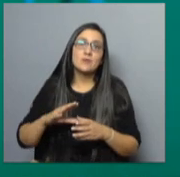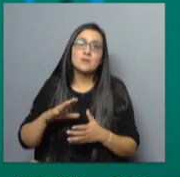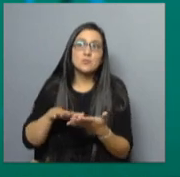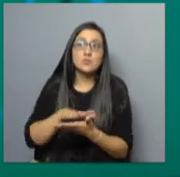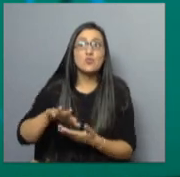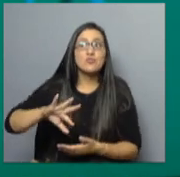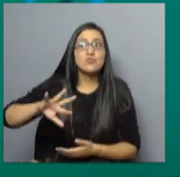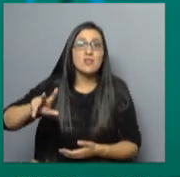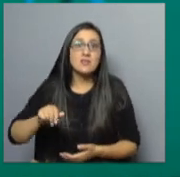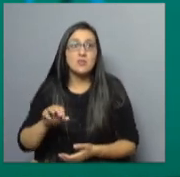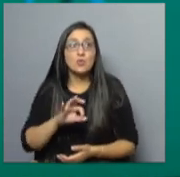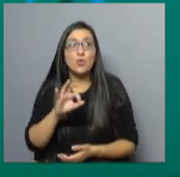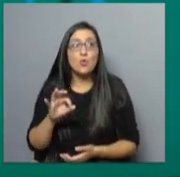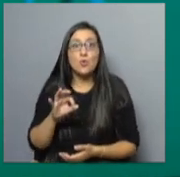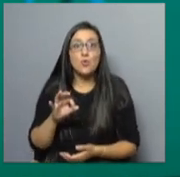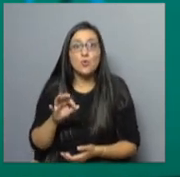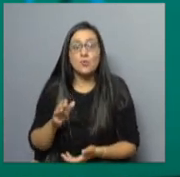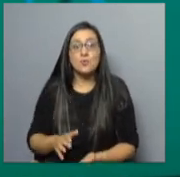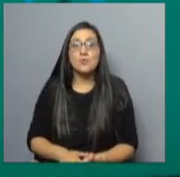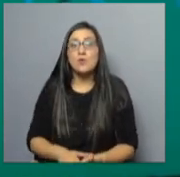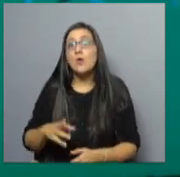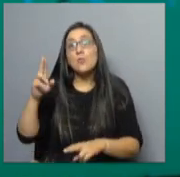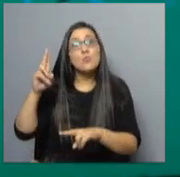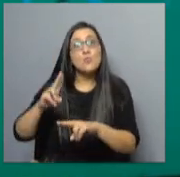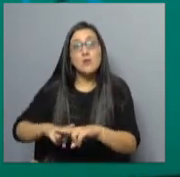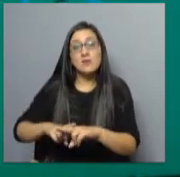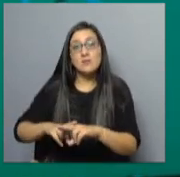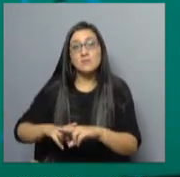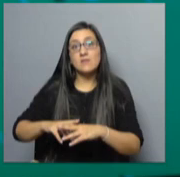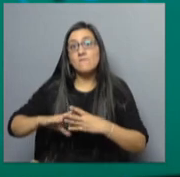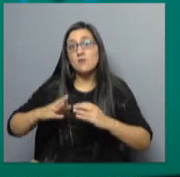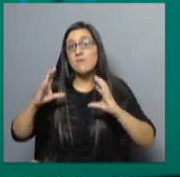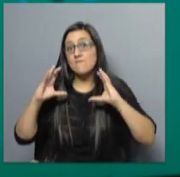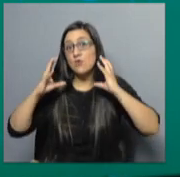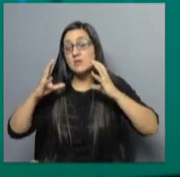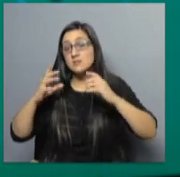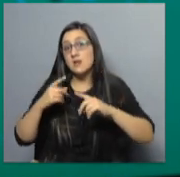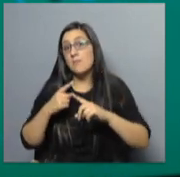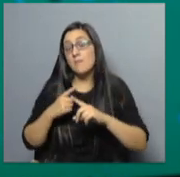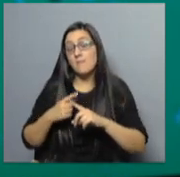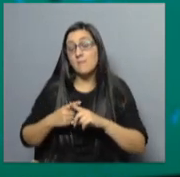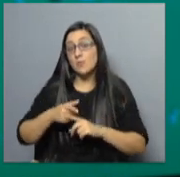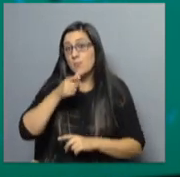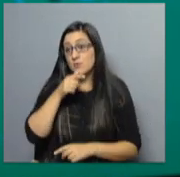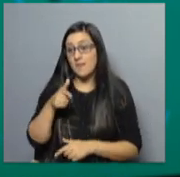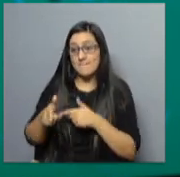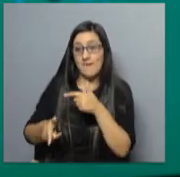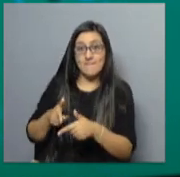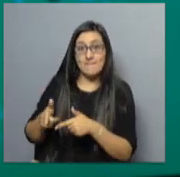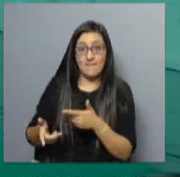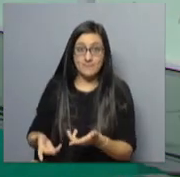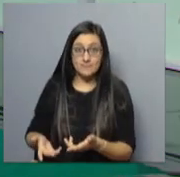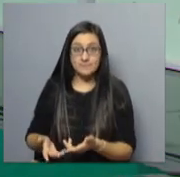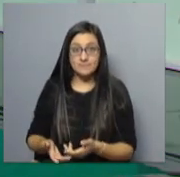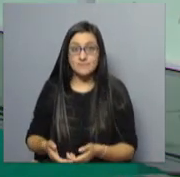predominantemente en contextos de delito mueren de forma violenta por la acción de un policía que son más casos y